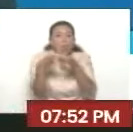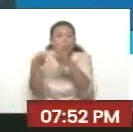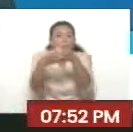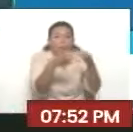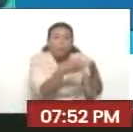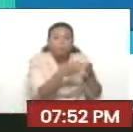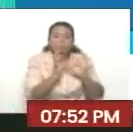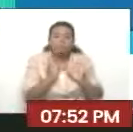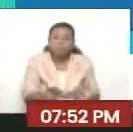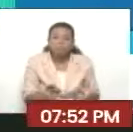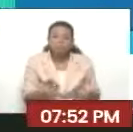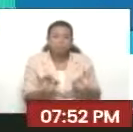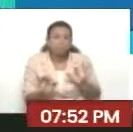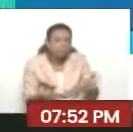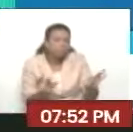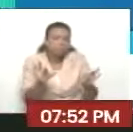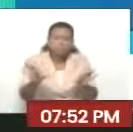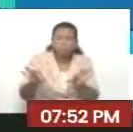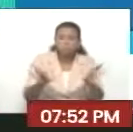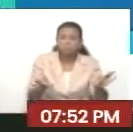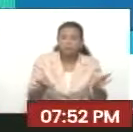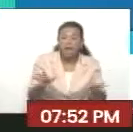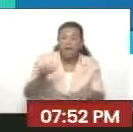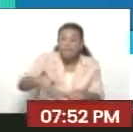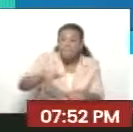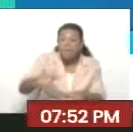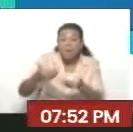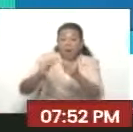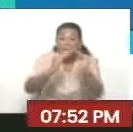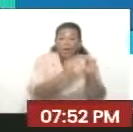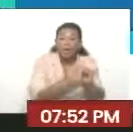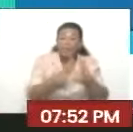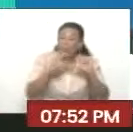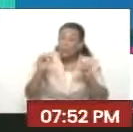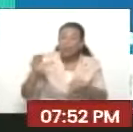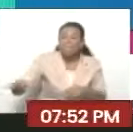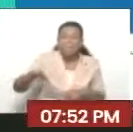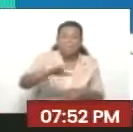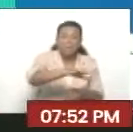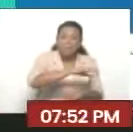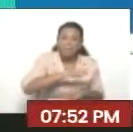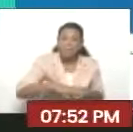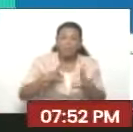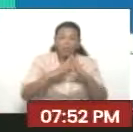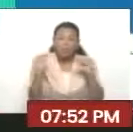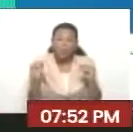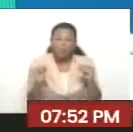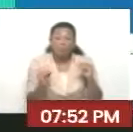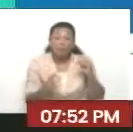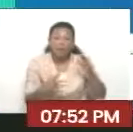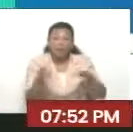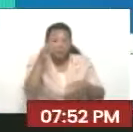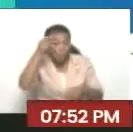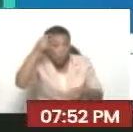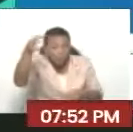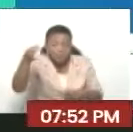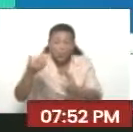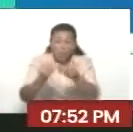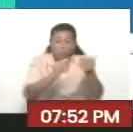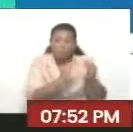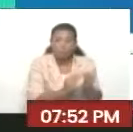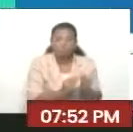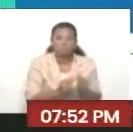pin, pum, pa, en la base, en todos los sectores, en todas las columnas, en todo el